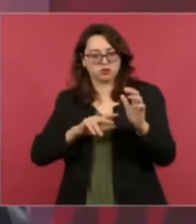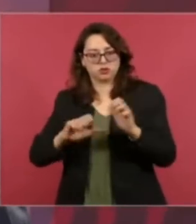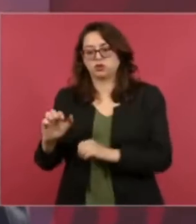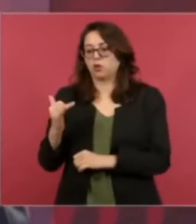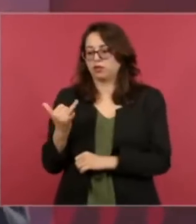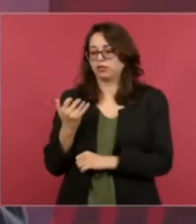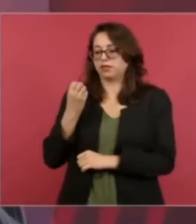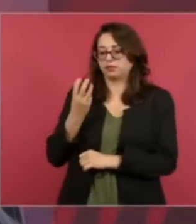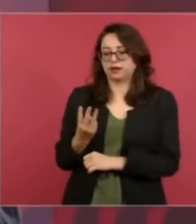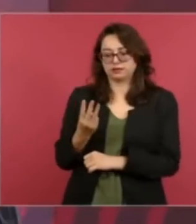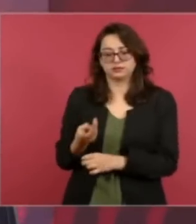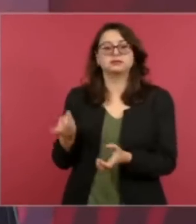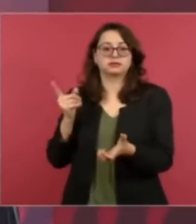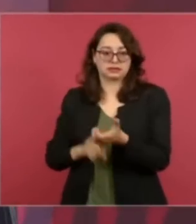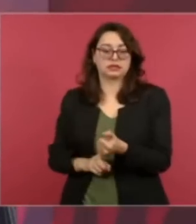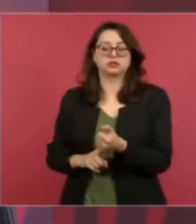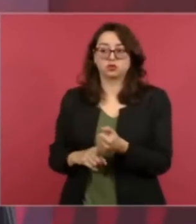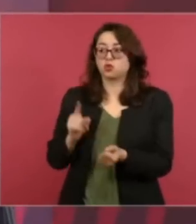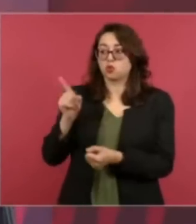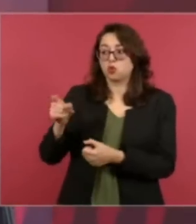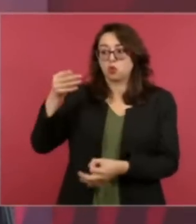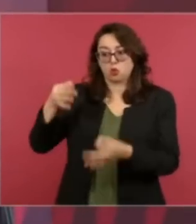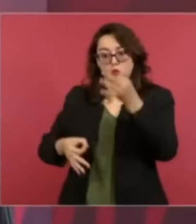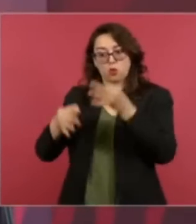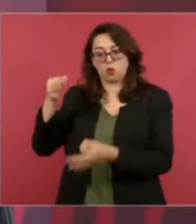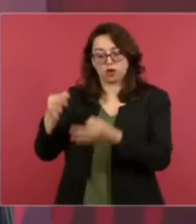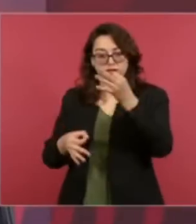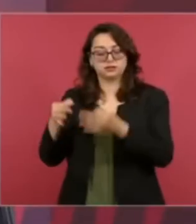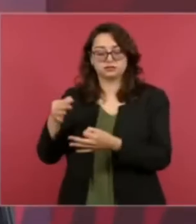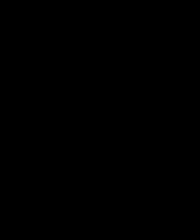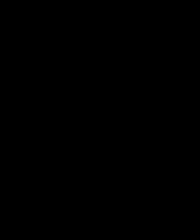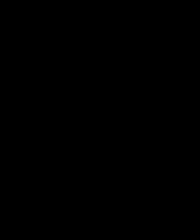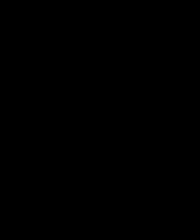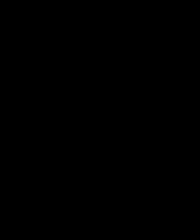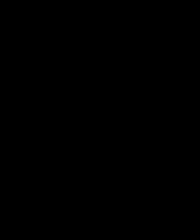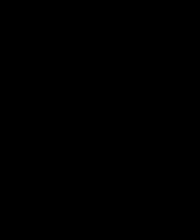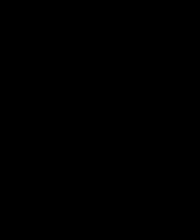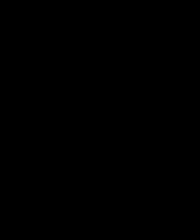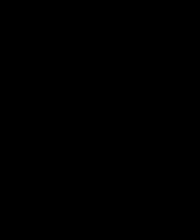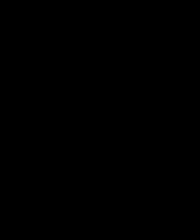comprendido lo de la elección de integrantes del Poder Judicial.